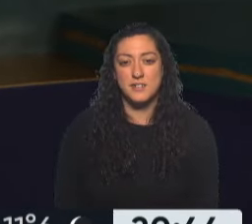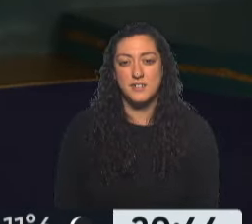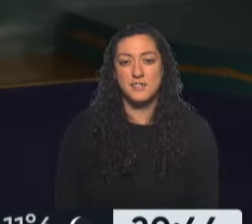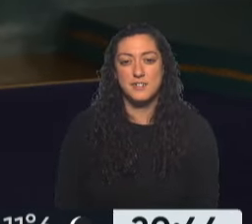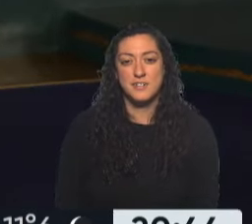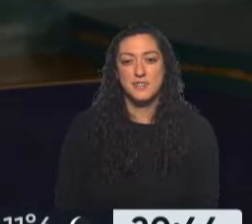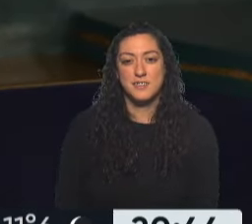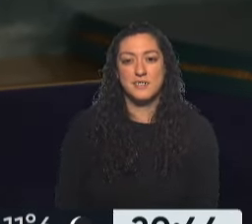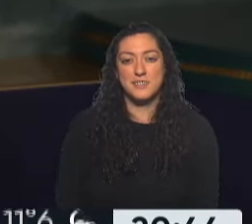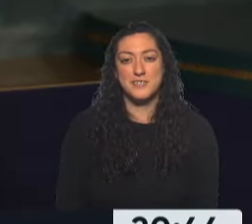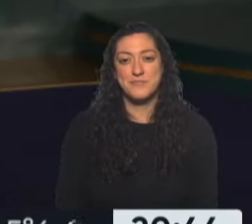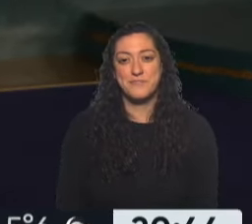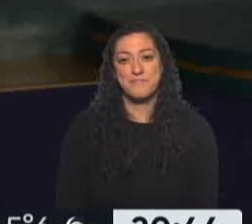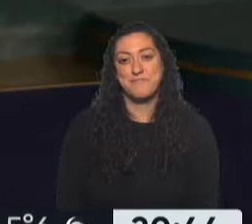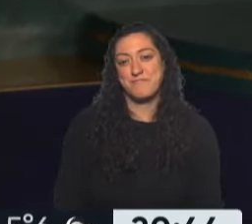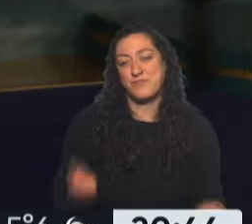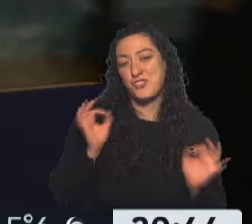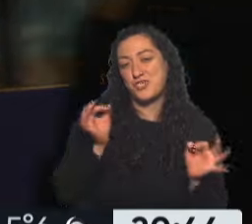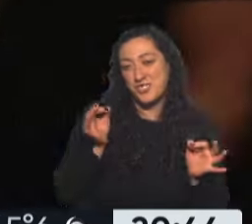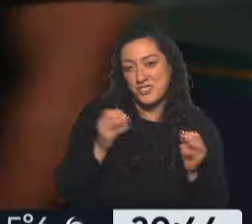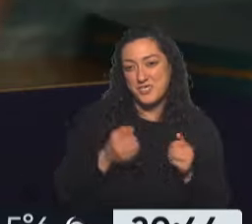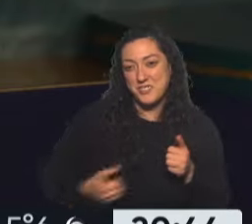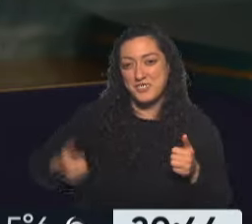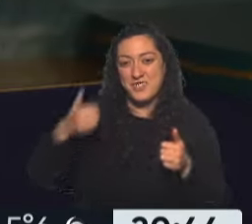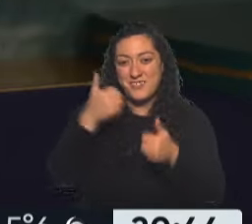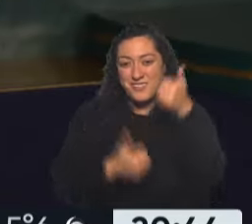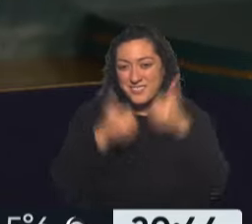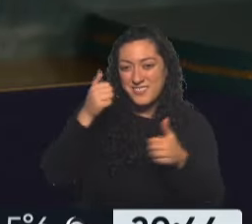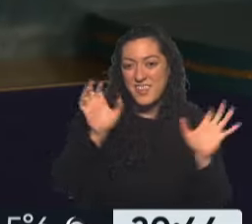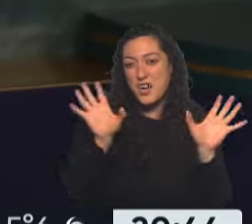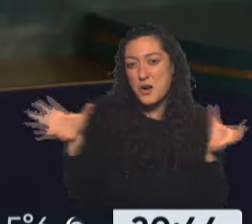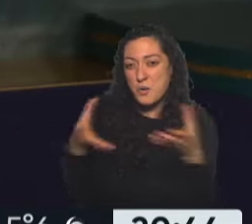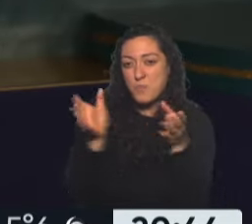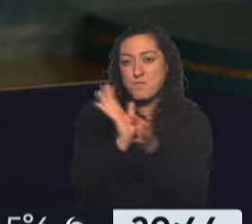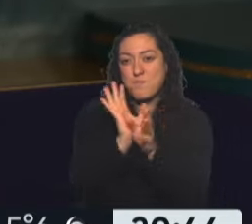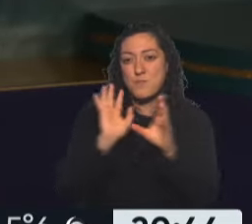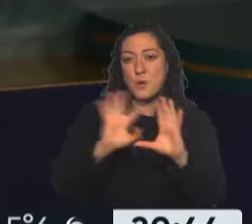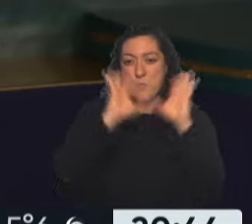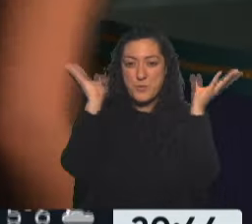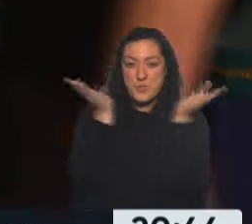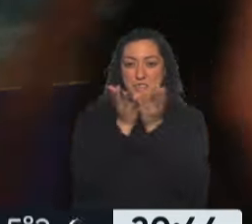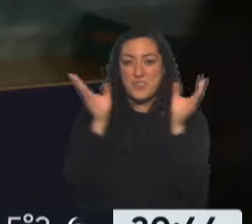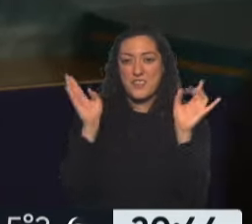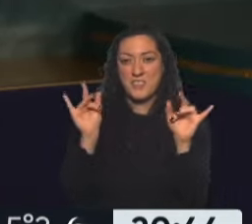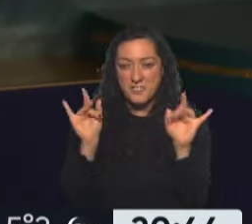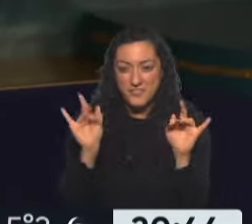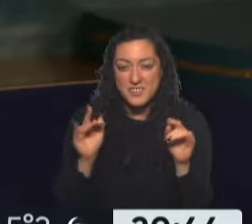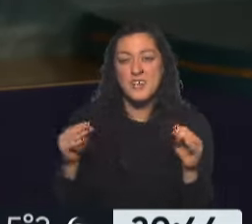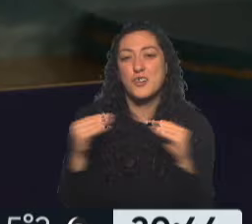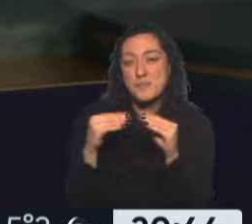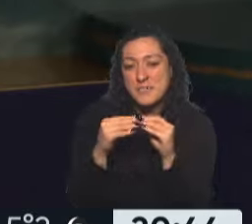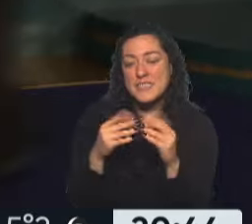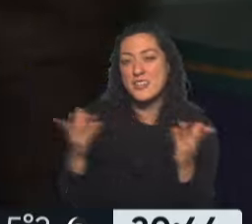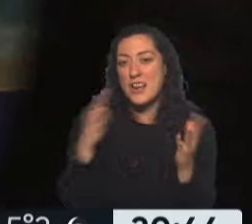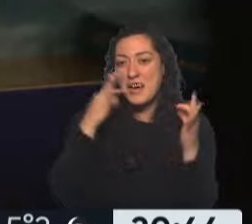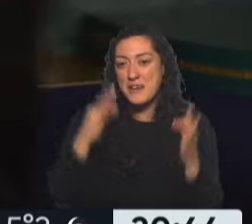entiende también la magnitud de la terna, que es como, viste, los grupos esos del Mundial difíciles, es como eso lo que me decía un colega recién, me dice, te tocó